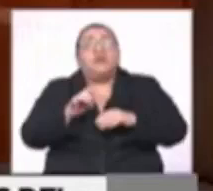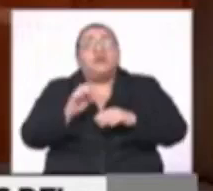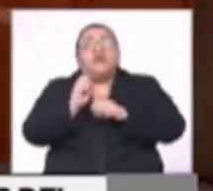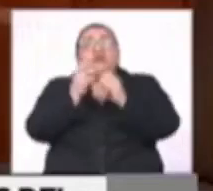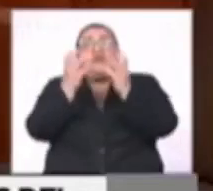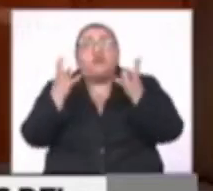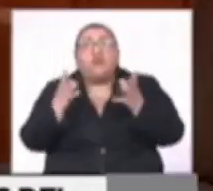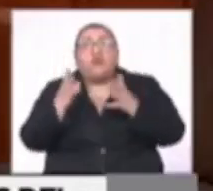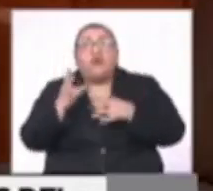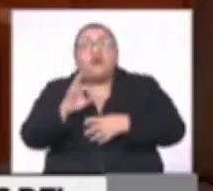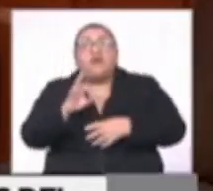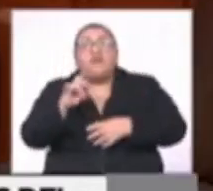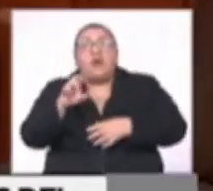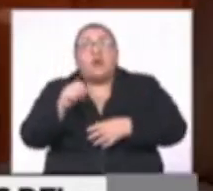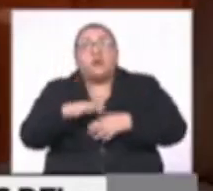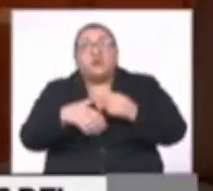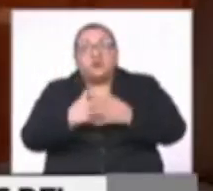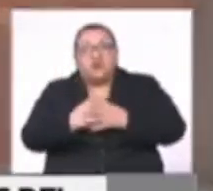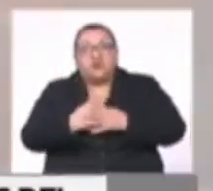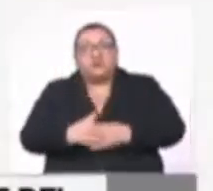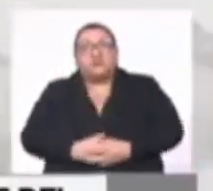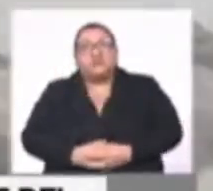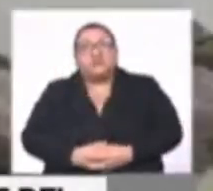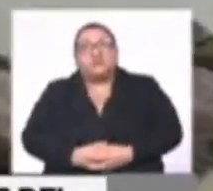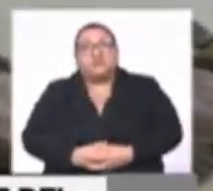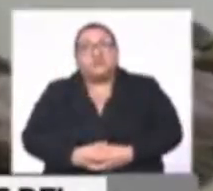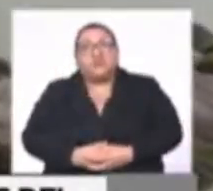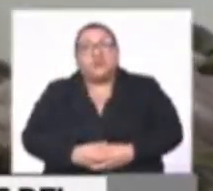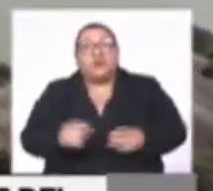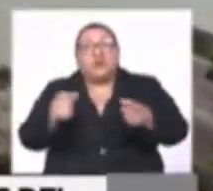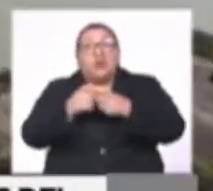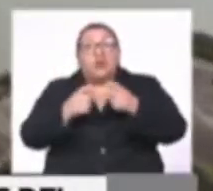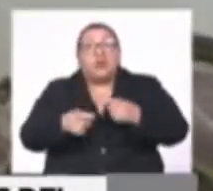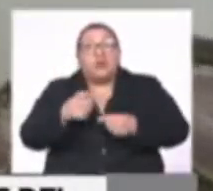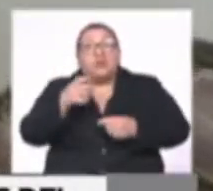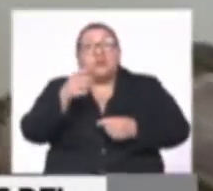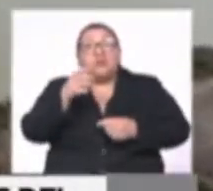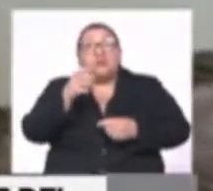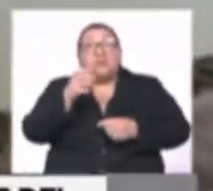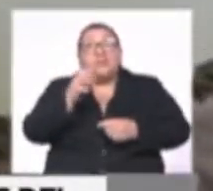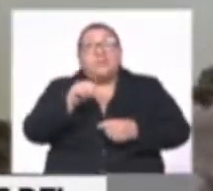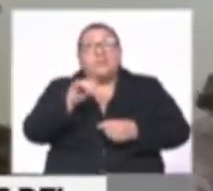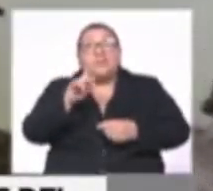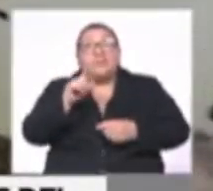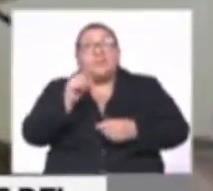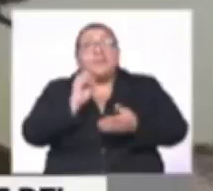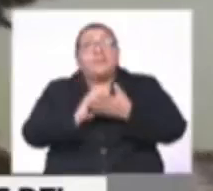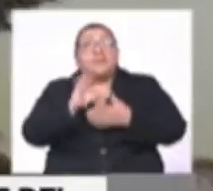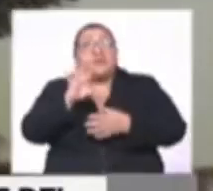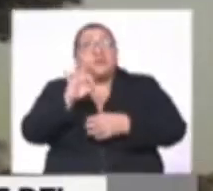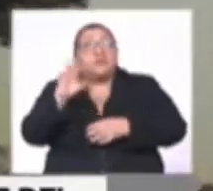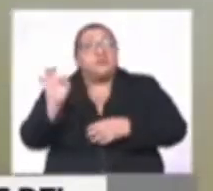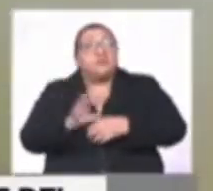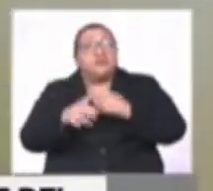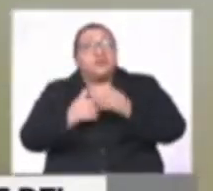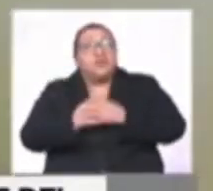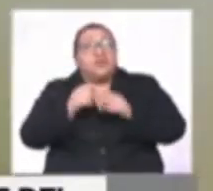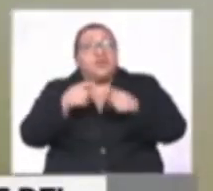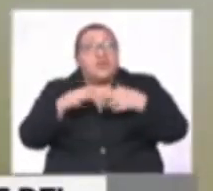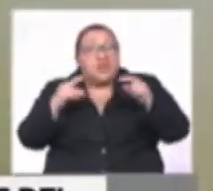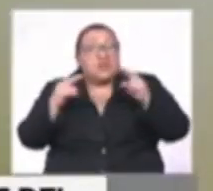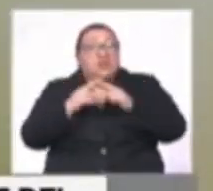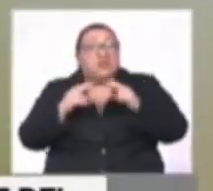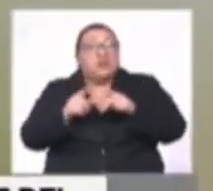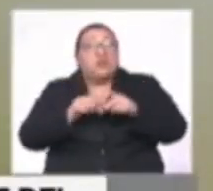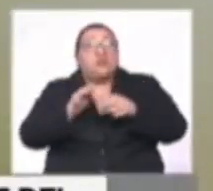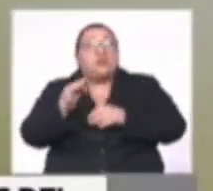fauna, incluyendo especies endémicas. El congresista Isaac Mita Lanoca afirmó que más del 50% de los humedales se encuentran en